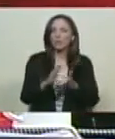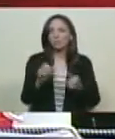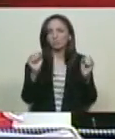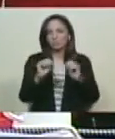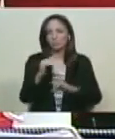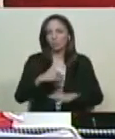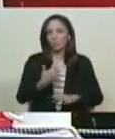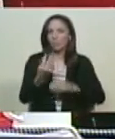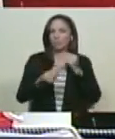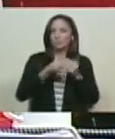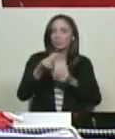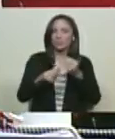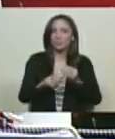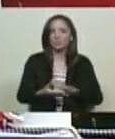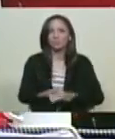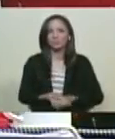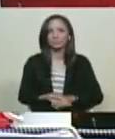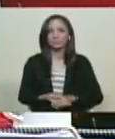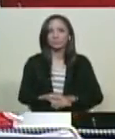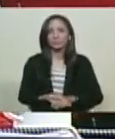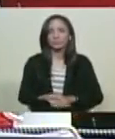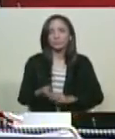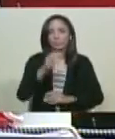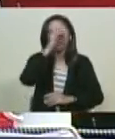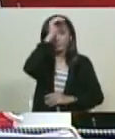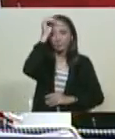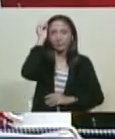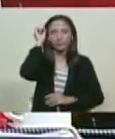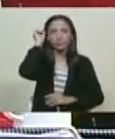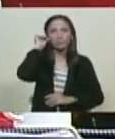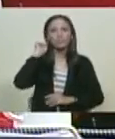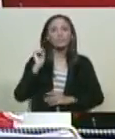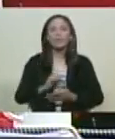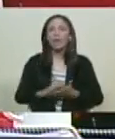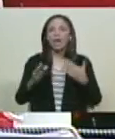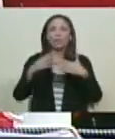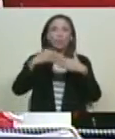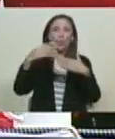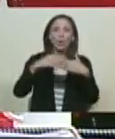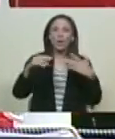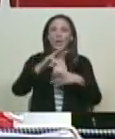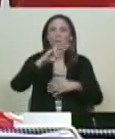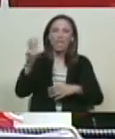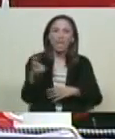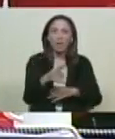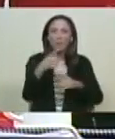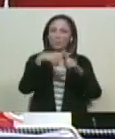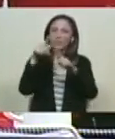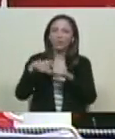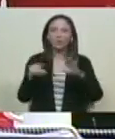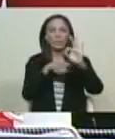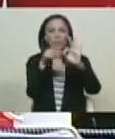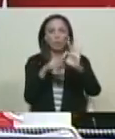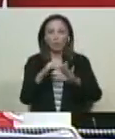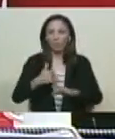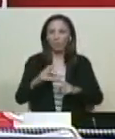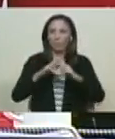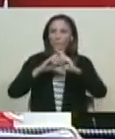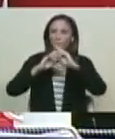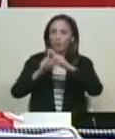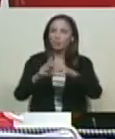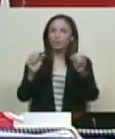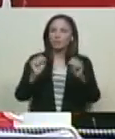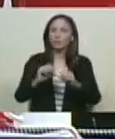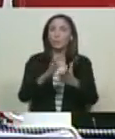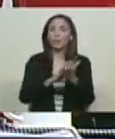dar crédito en yuanes, dólares, euros, para que los transportistas pongan el sistema de